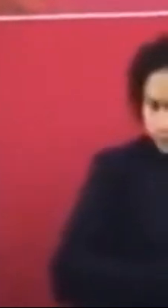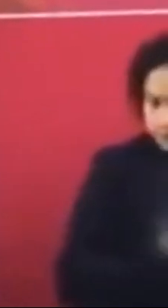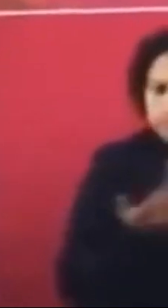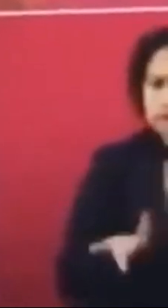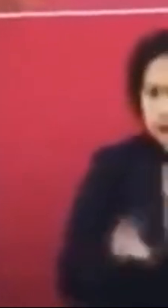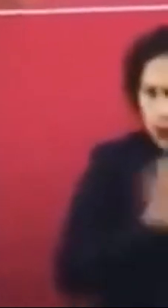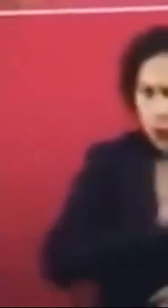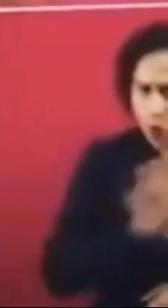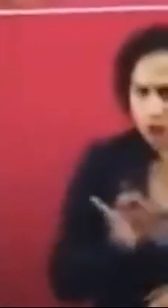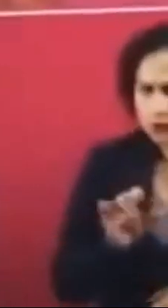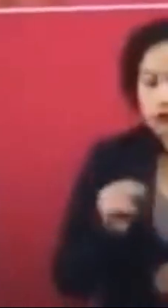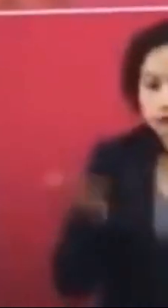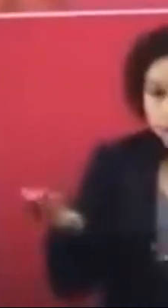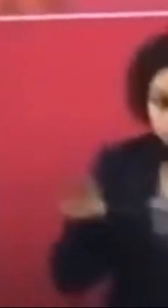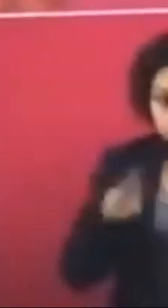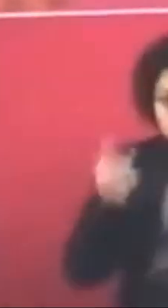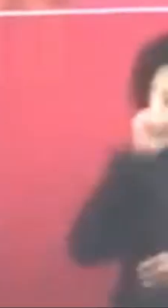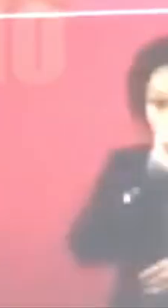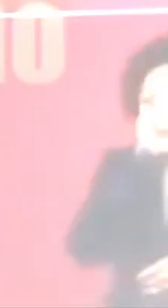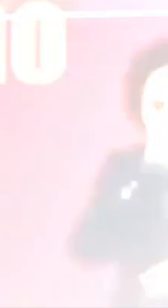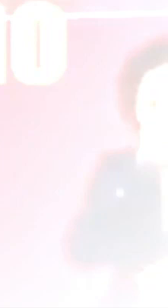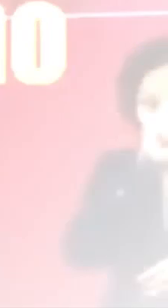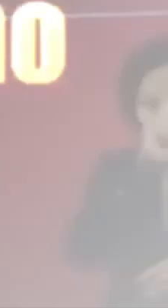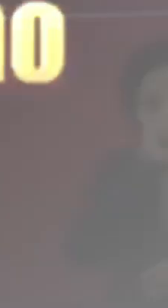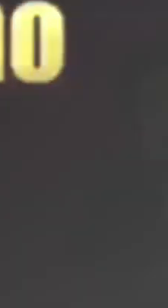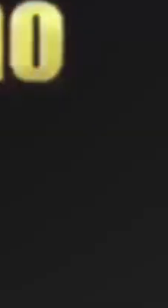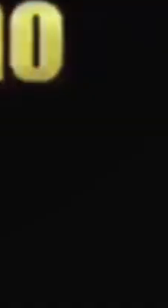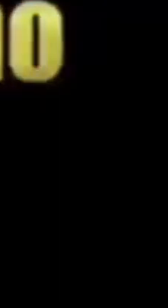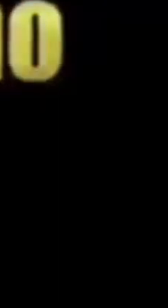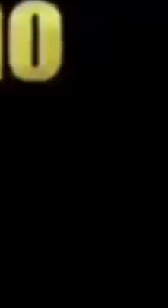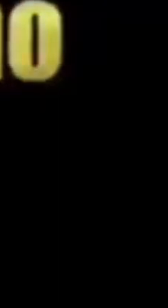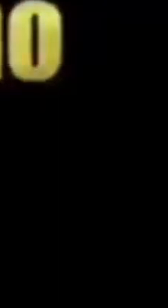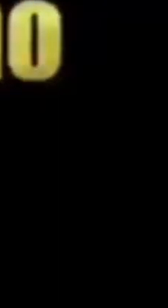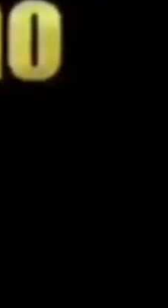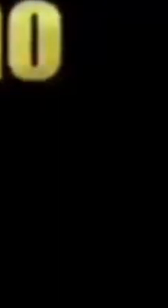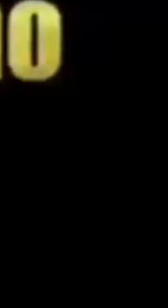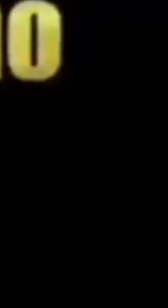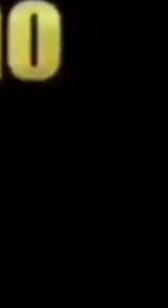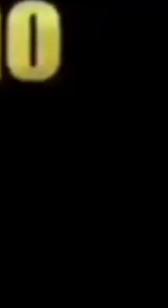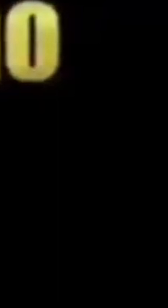Entonces, va el debate y va la queja.